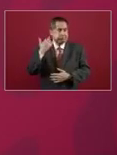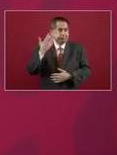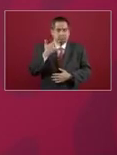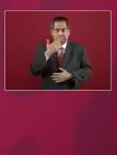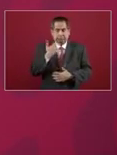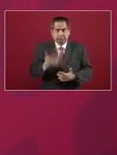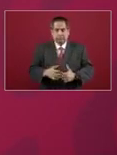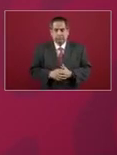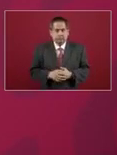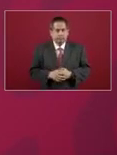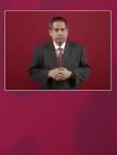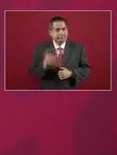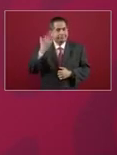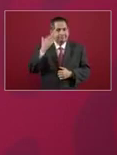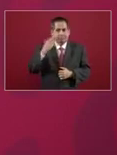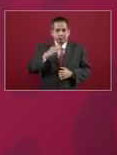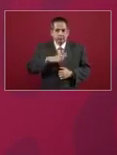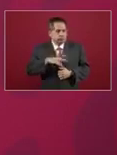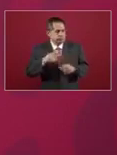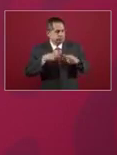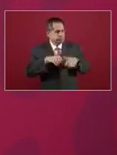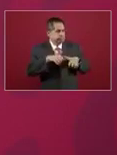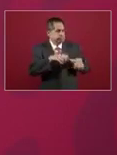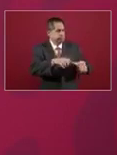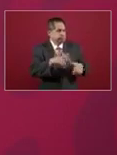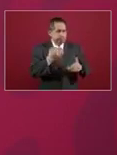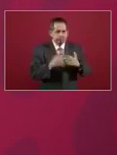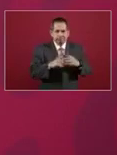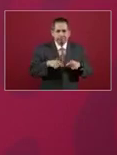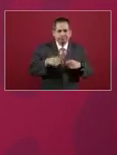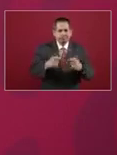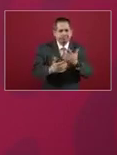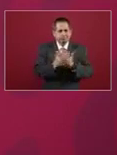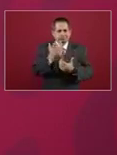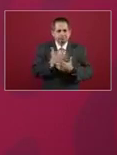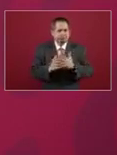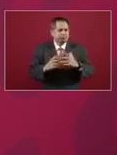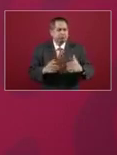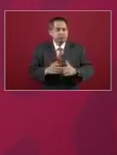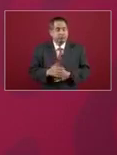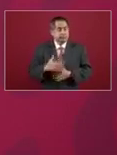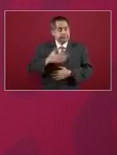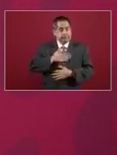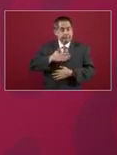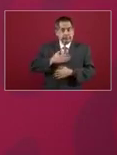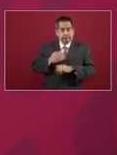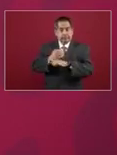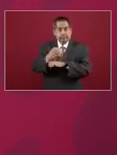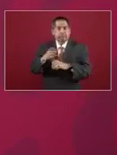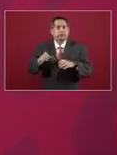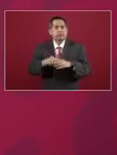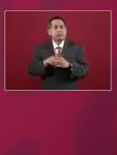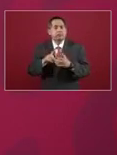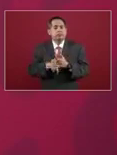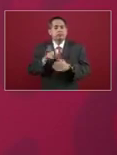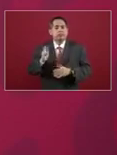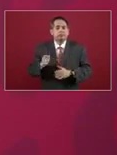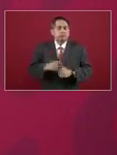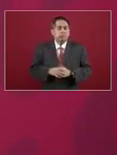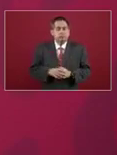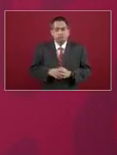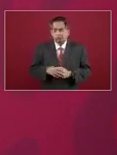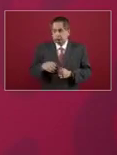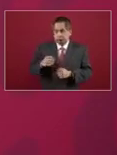de que no había población suficiente. En mi estado, por ejemplo, después de tener